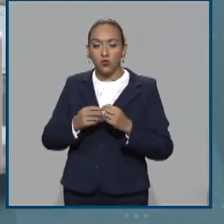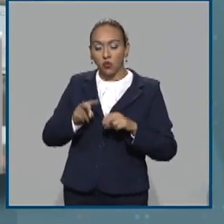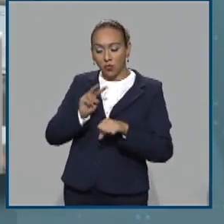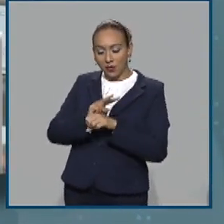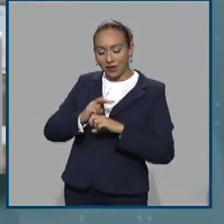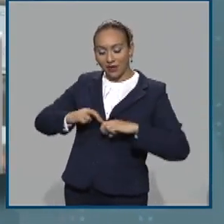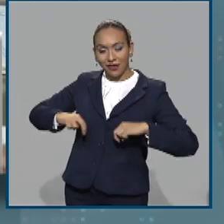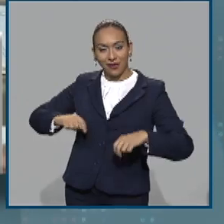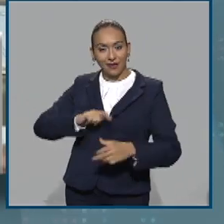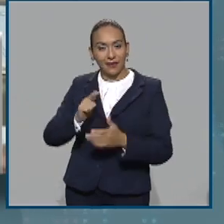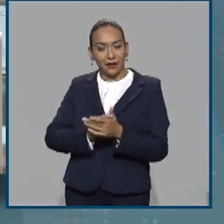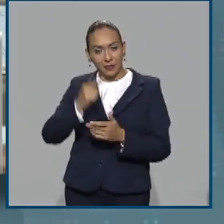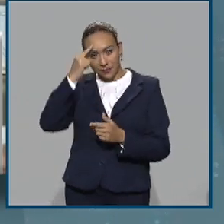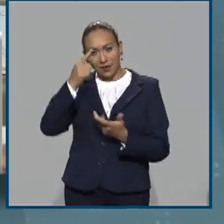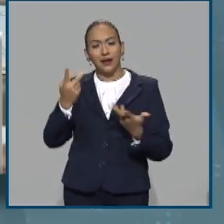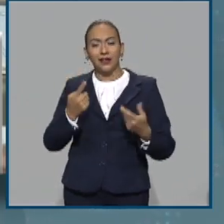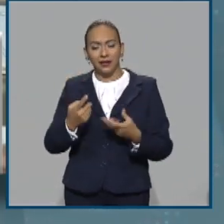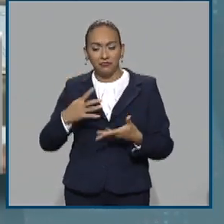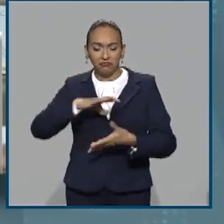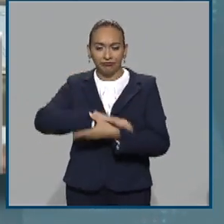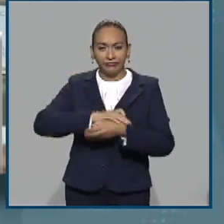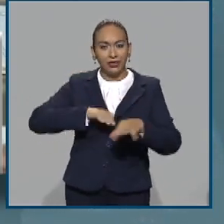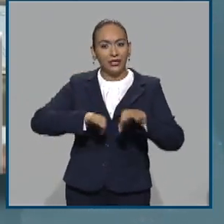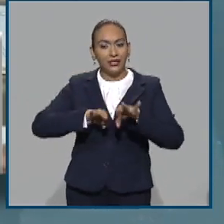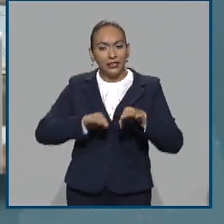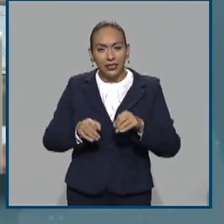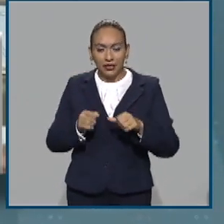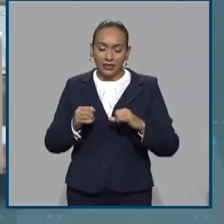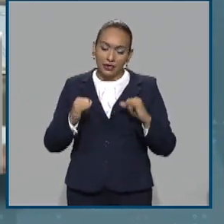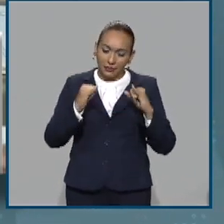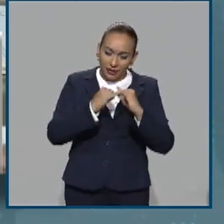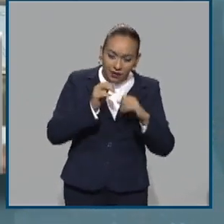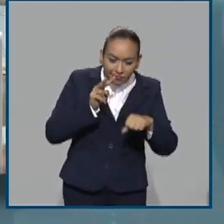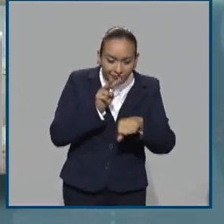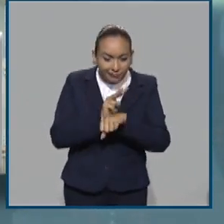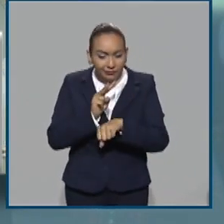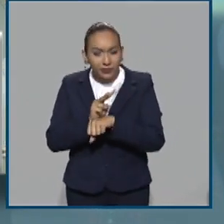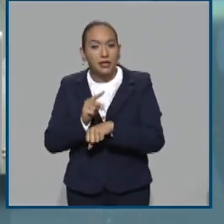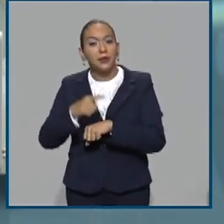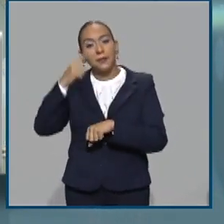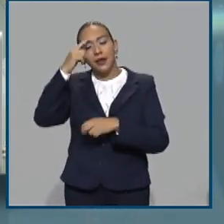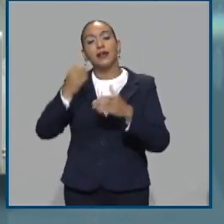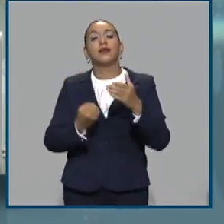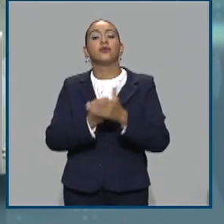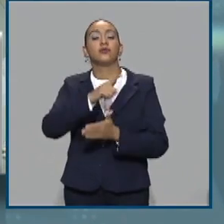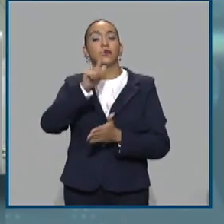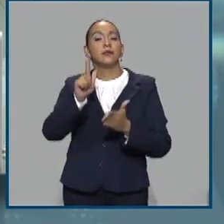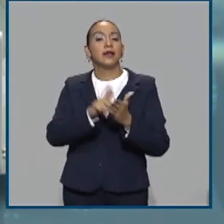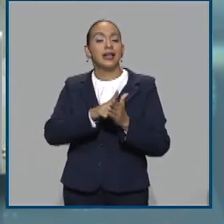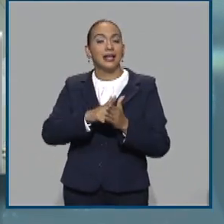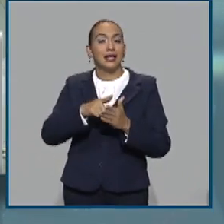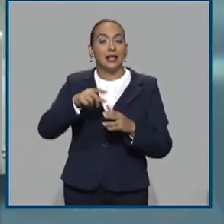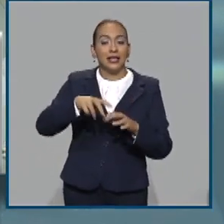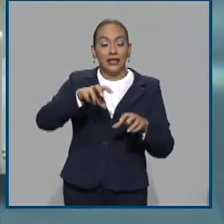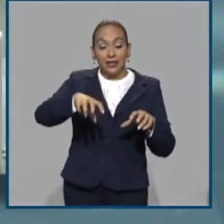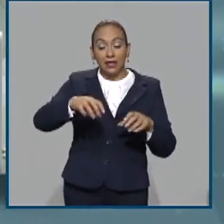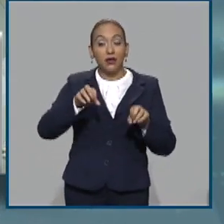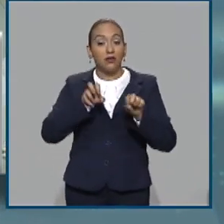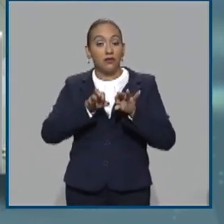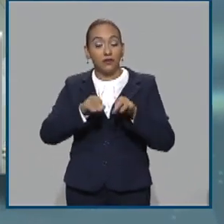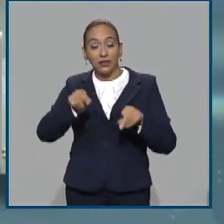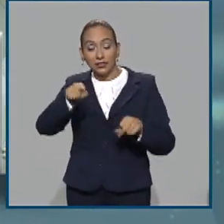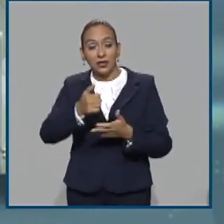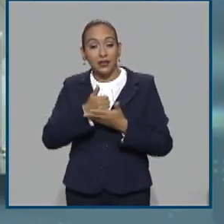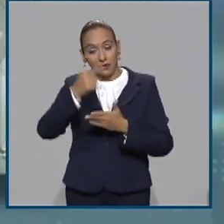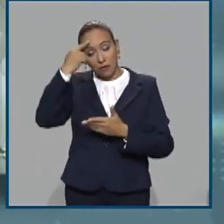Estado para coordinar el trabajo interinstitucional rumbo a la implementación de la nueva Ley General de Mecanismos Alternativos de Solución